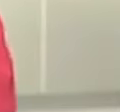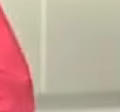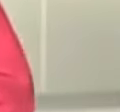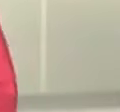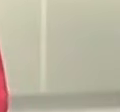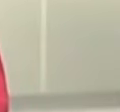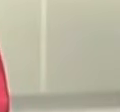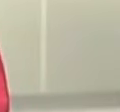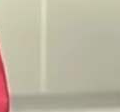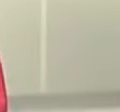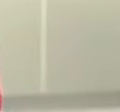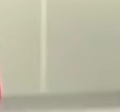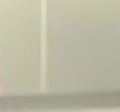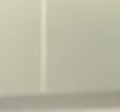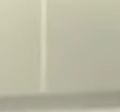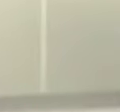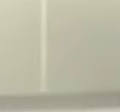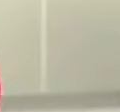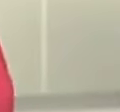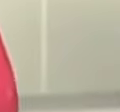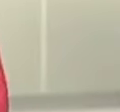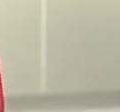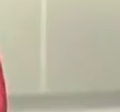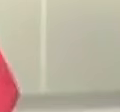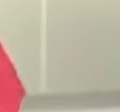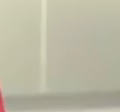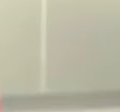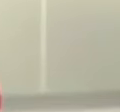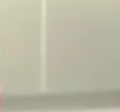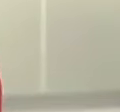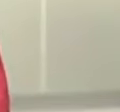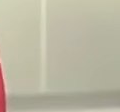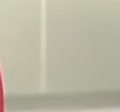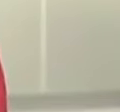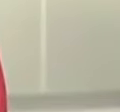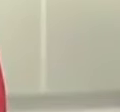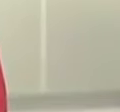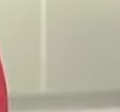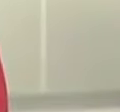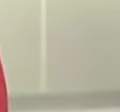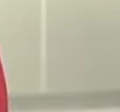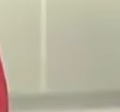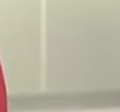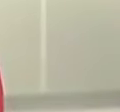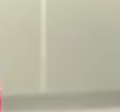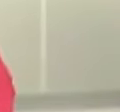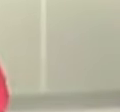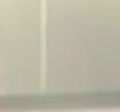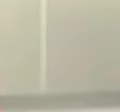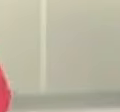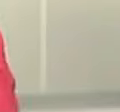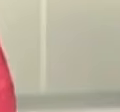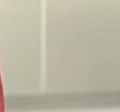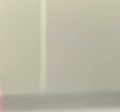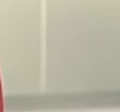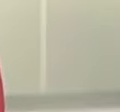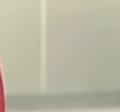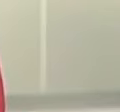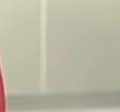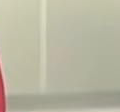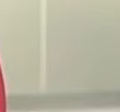UVC para la escogencia del candidato presidencial que luego será ratificada esta propuesta mediante un